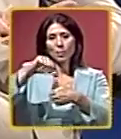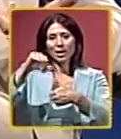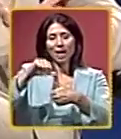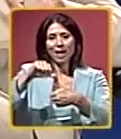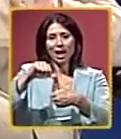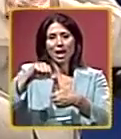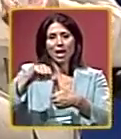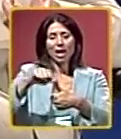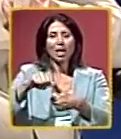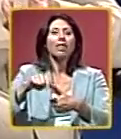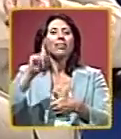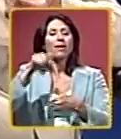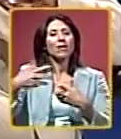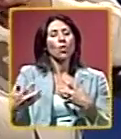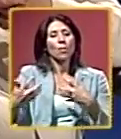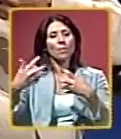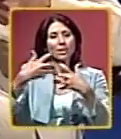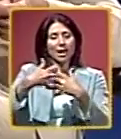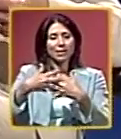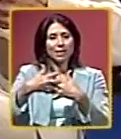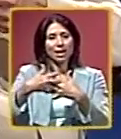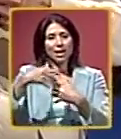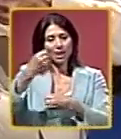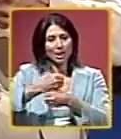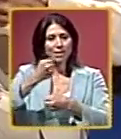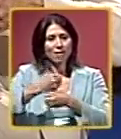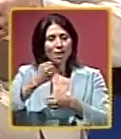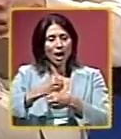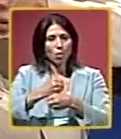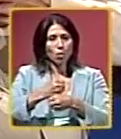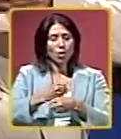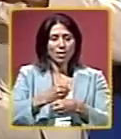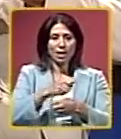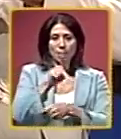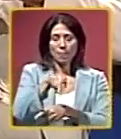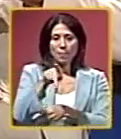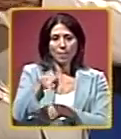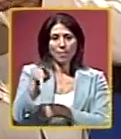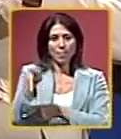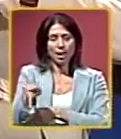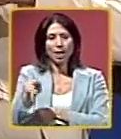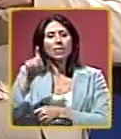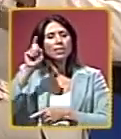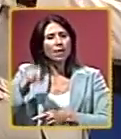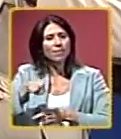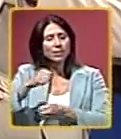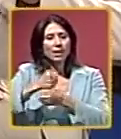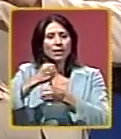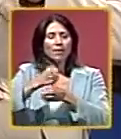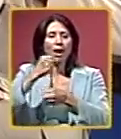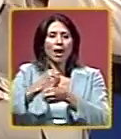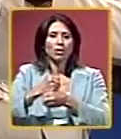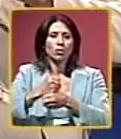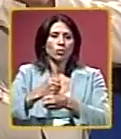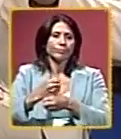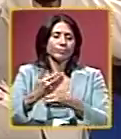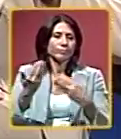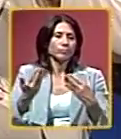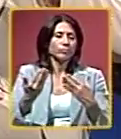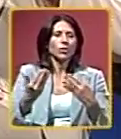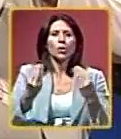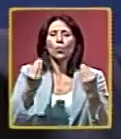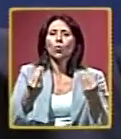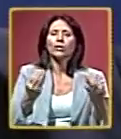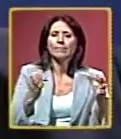complementarse. Por lo tanto, el trabajo de lo que es el mecanismo del Plan Puebla-Panamá tiene que estar trabajando, o sea, es un trabajo muy